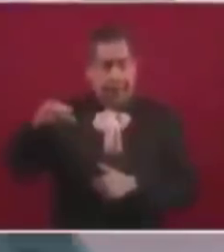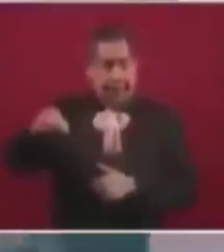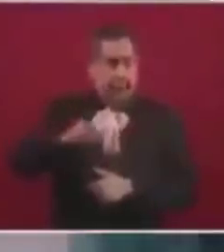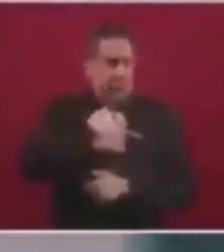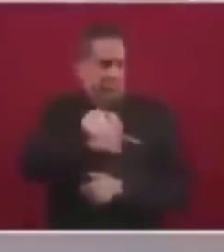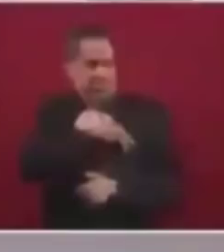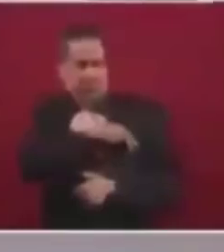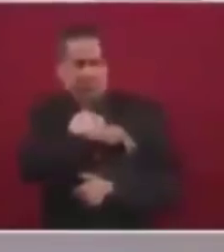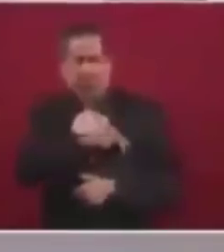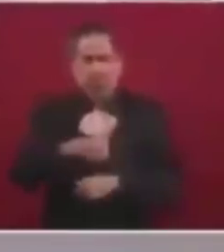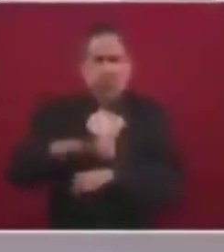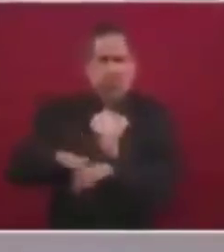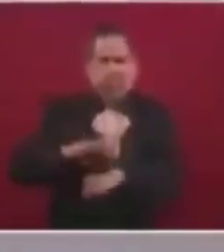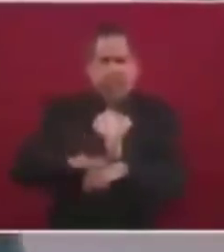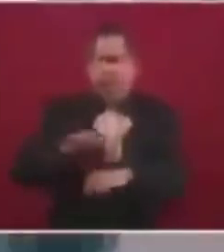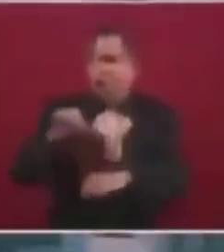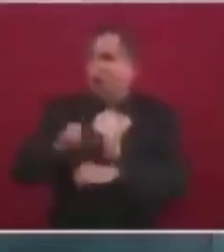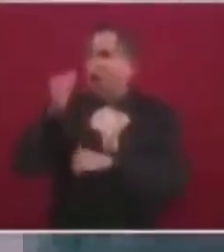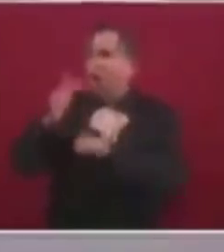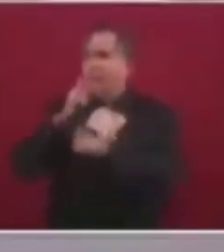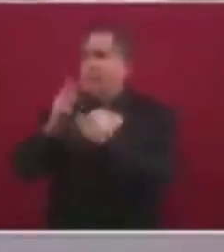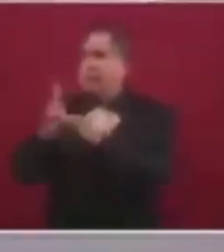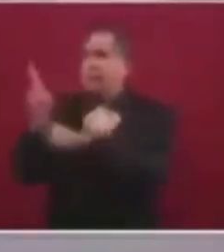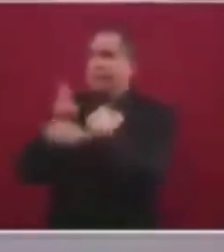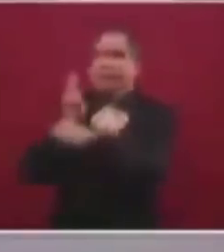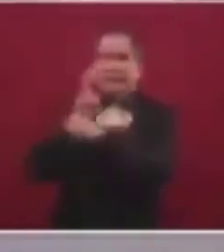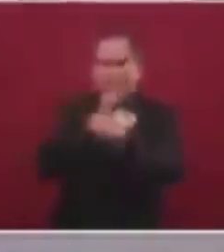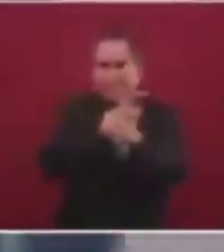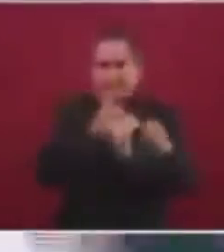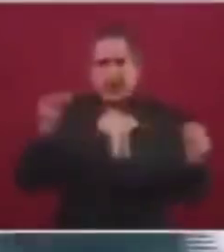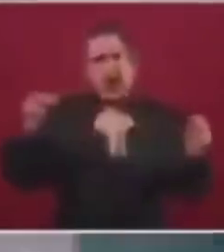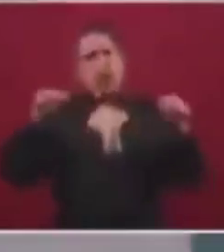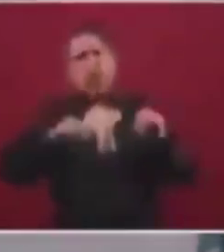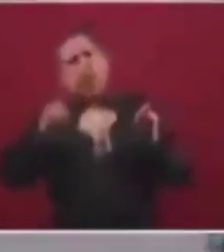su misión y sus funciones en el marco de la seguridad interior.